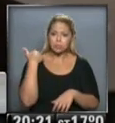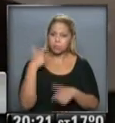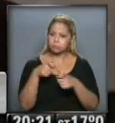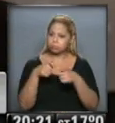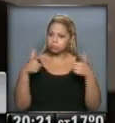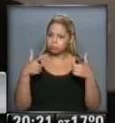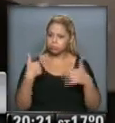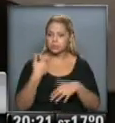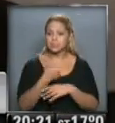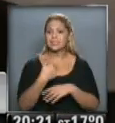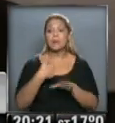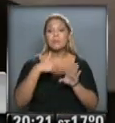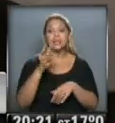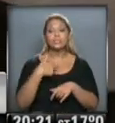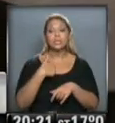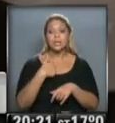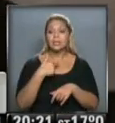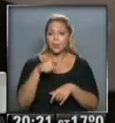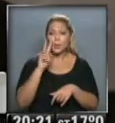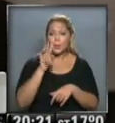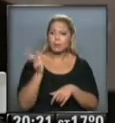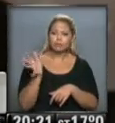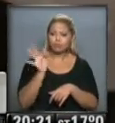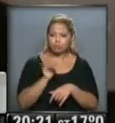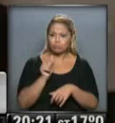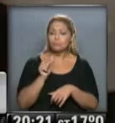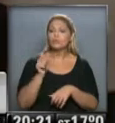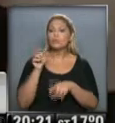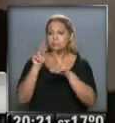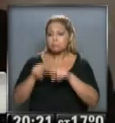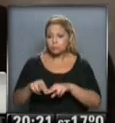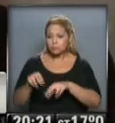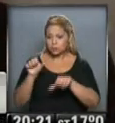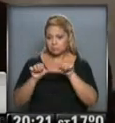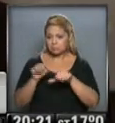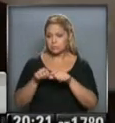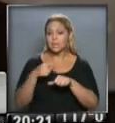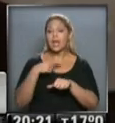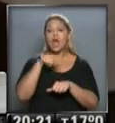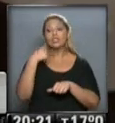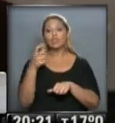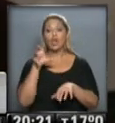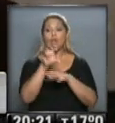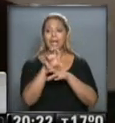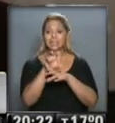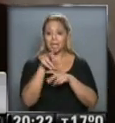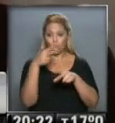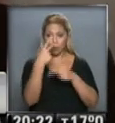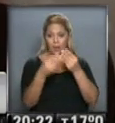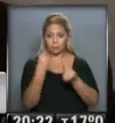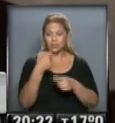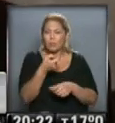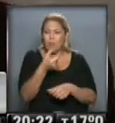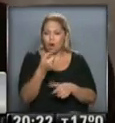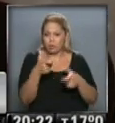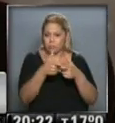la mayoría de los cánceres de pulmón que vemos en la práctica clínica. Los localizados, los que se pueden operar y curar, son una pequeña cantidad. La